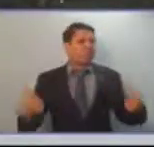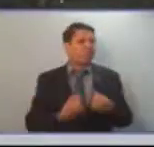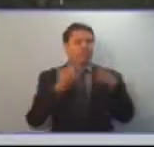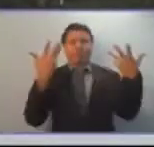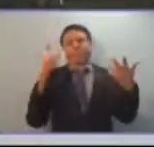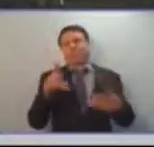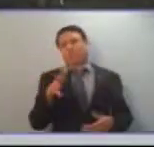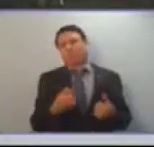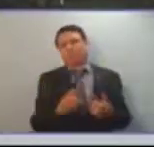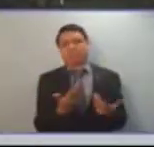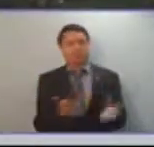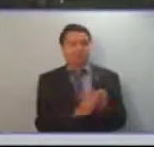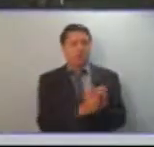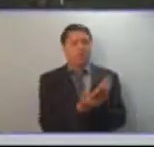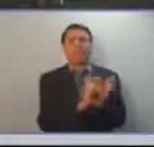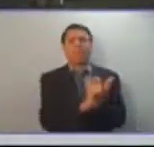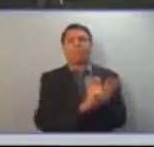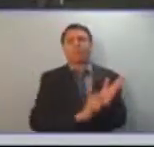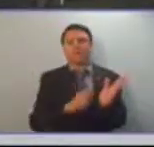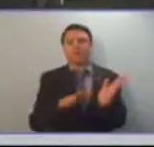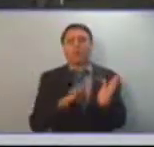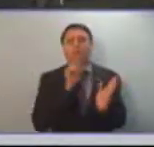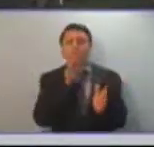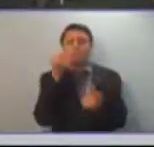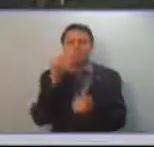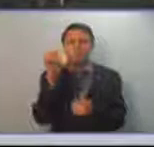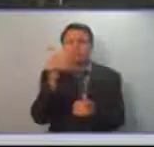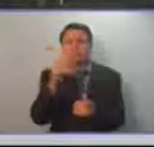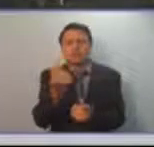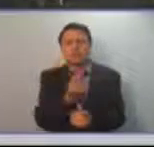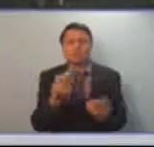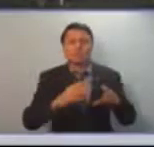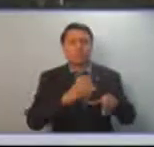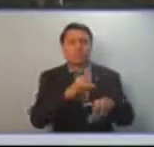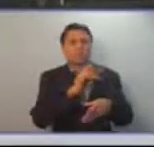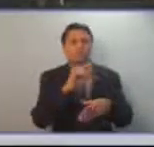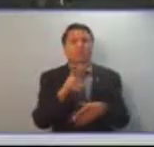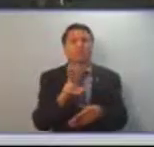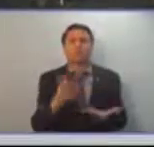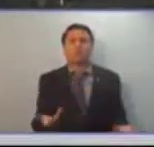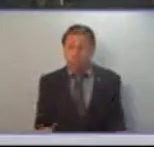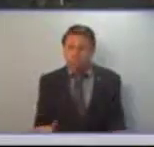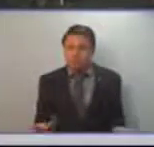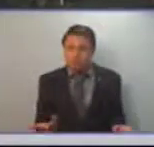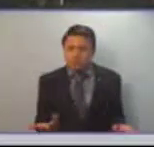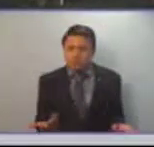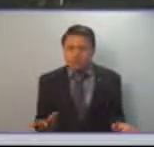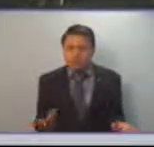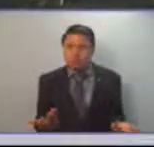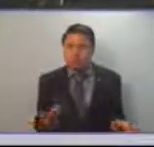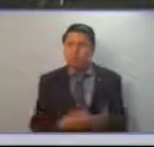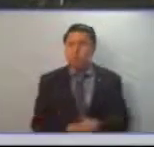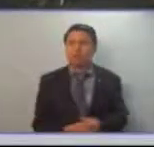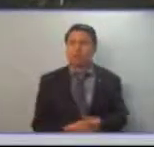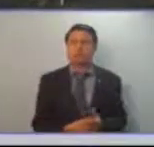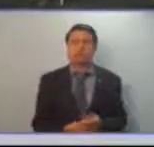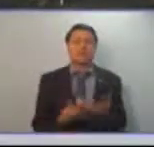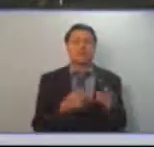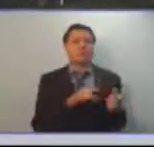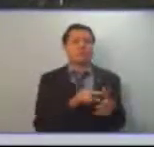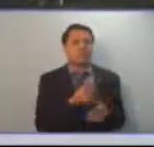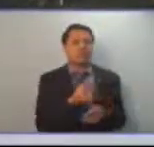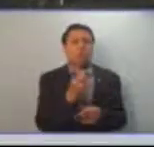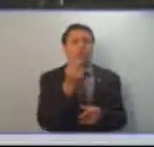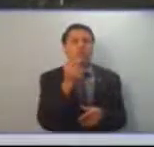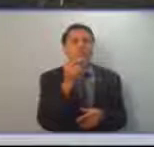los instructivos para capacitar a las juntas receptoras de votos estuvieron hechas allá por